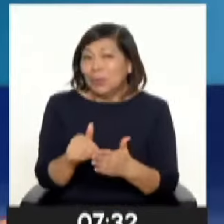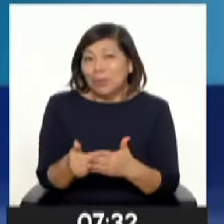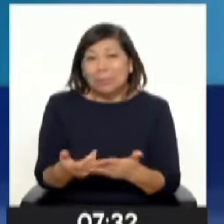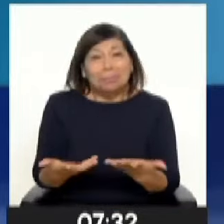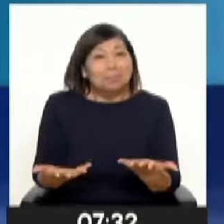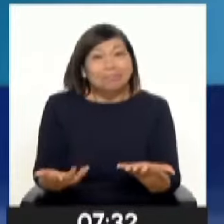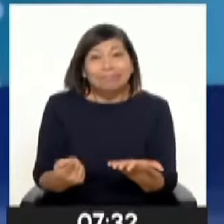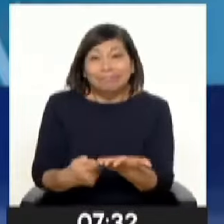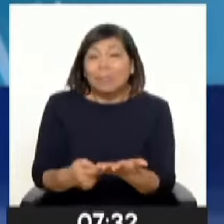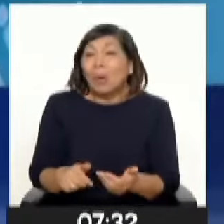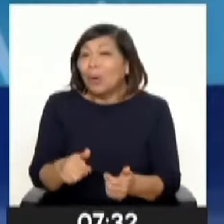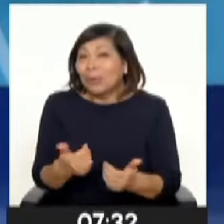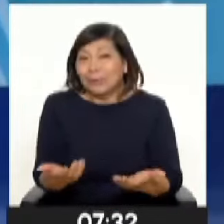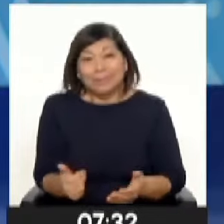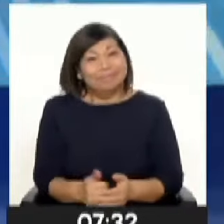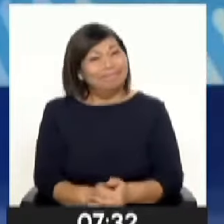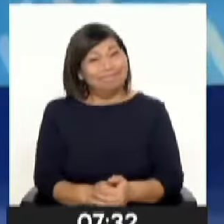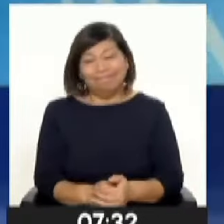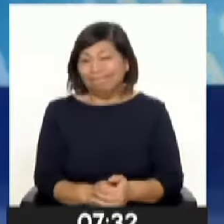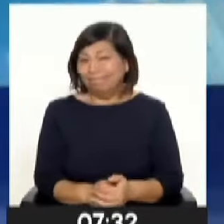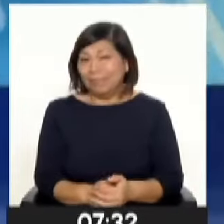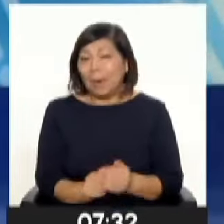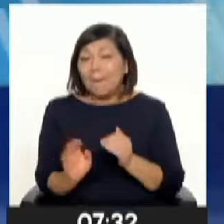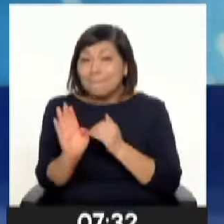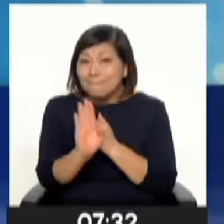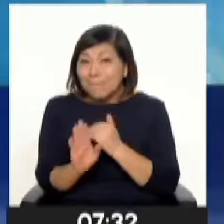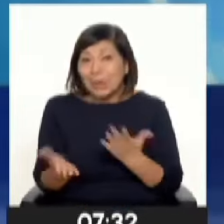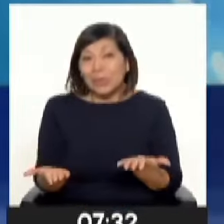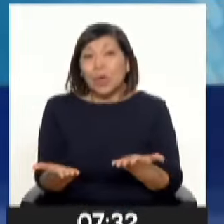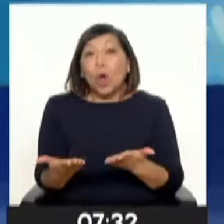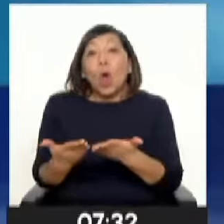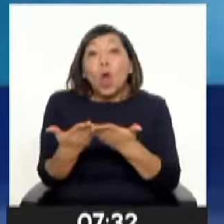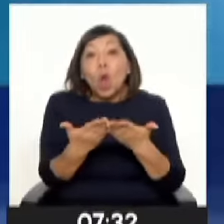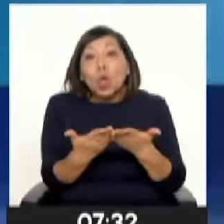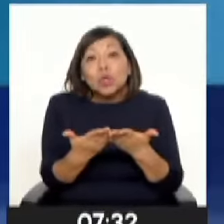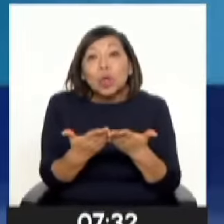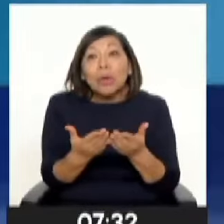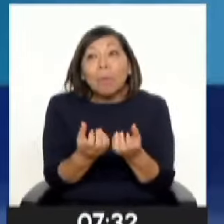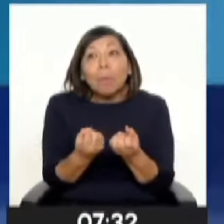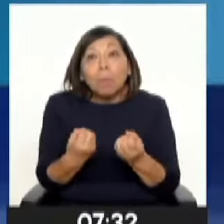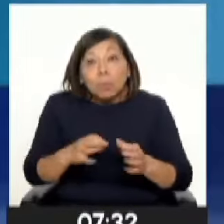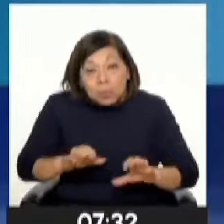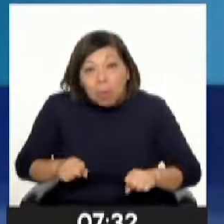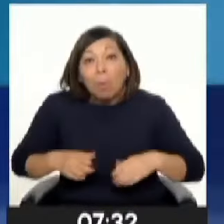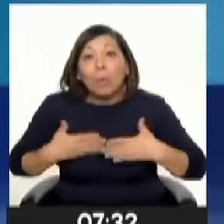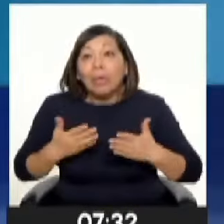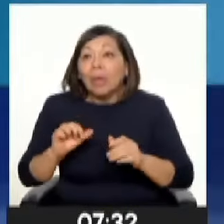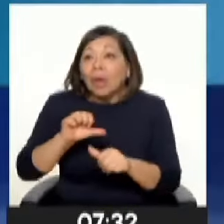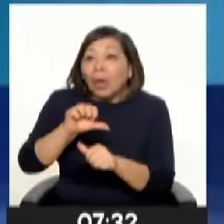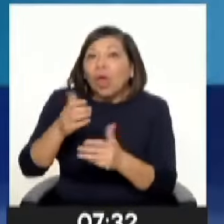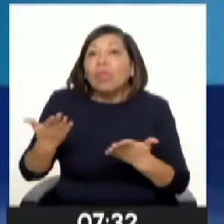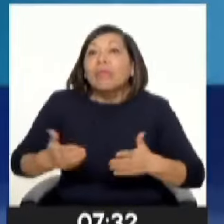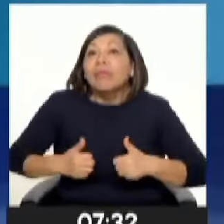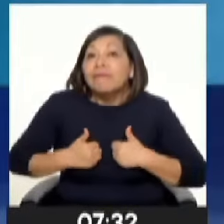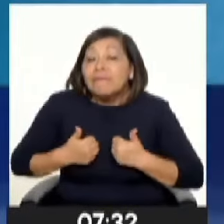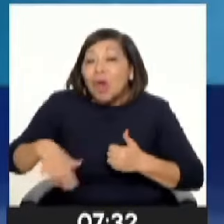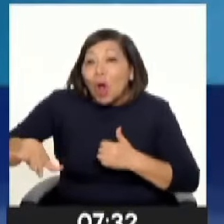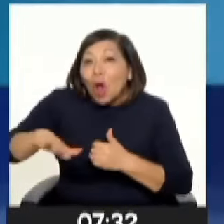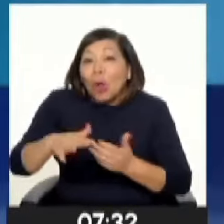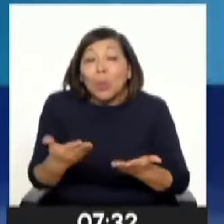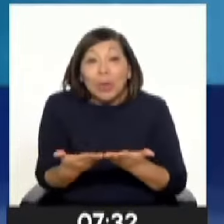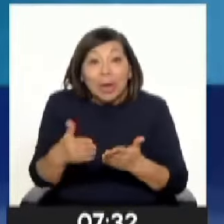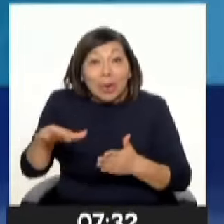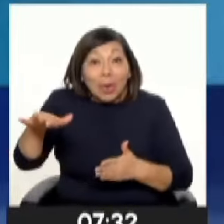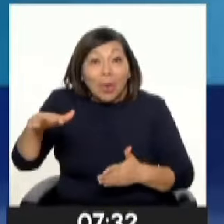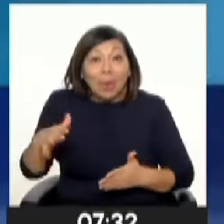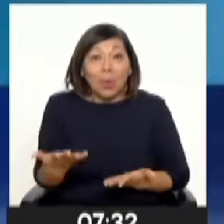porque no discutimos lo otro. Necesitamos proteger. Los colegios pueden hacer mucho. Los entornos sociales. A ver, una niña